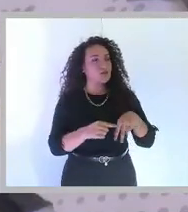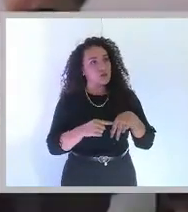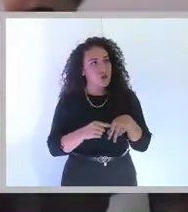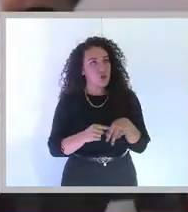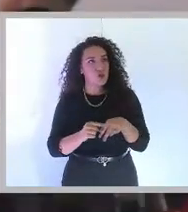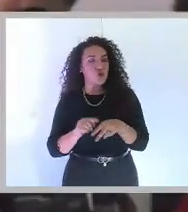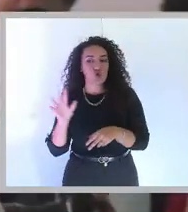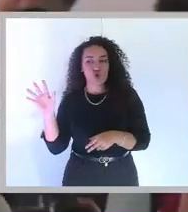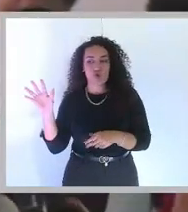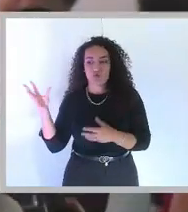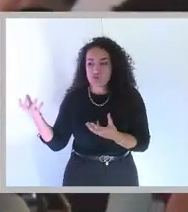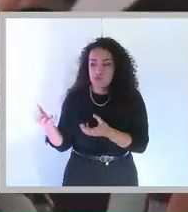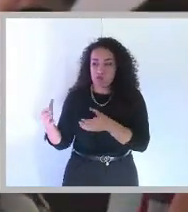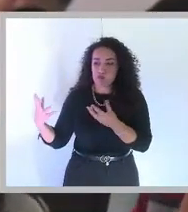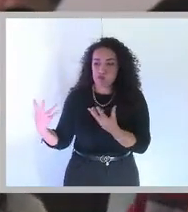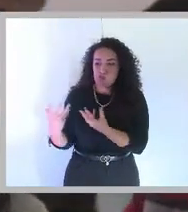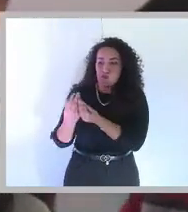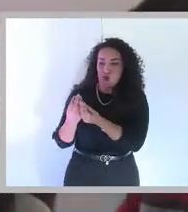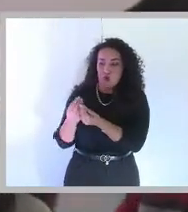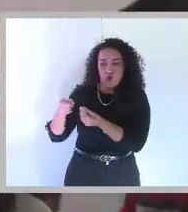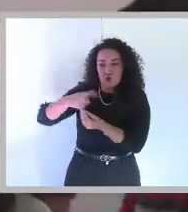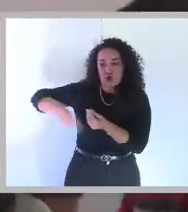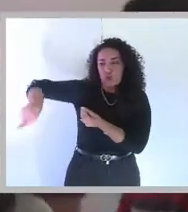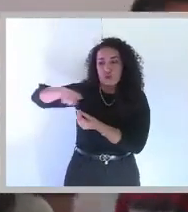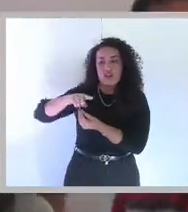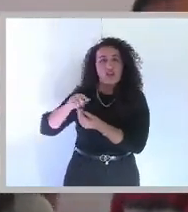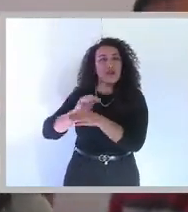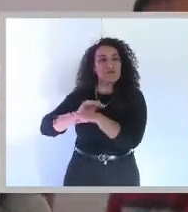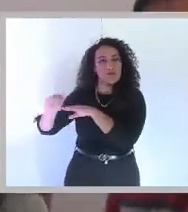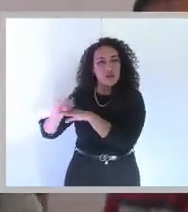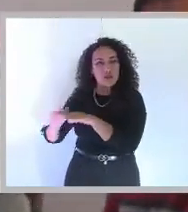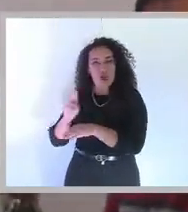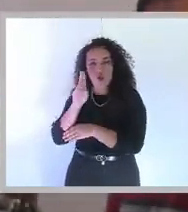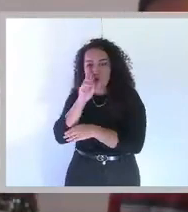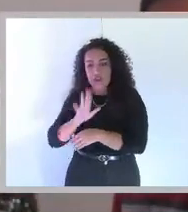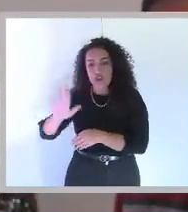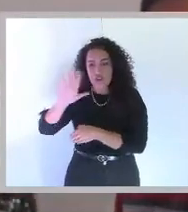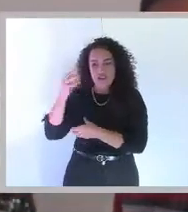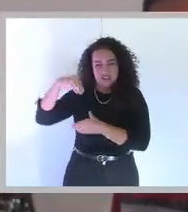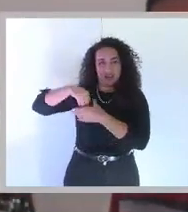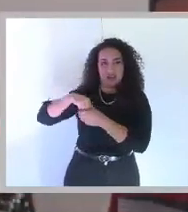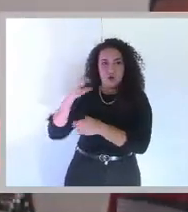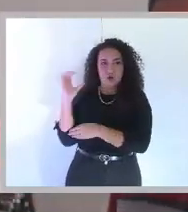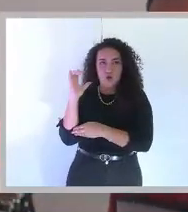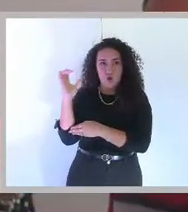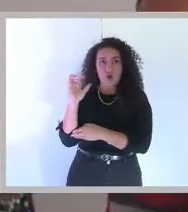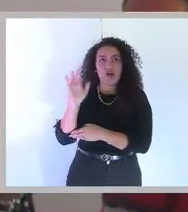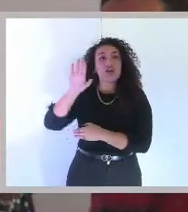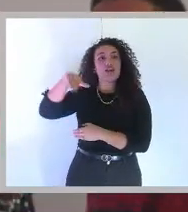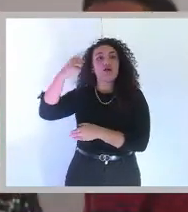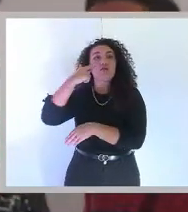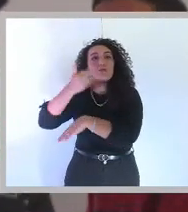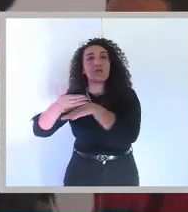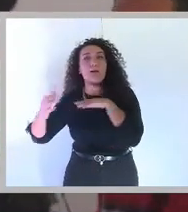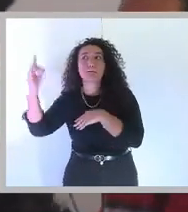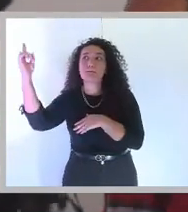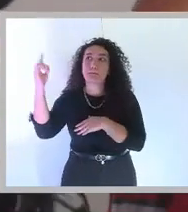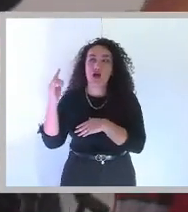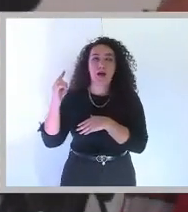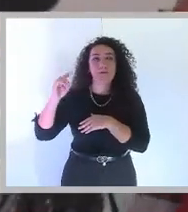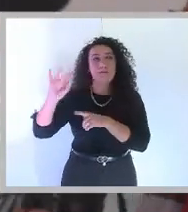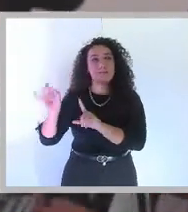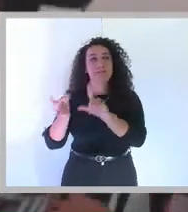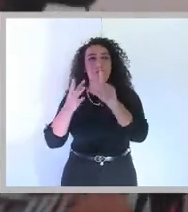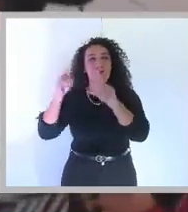nuestros invitados nacionales también y conectamos al profesor Chomsky. Entonces, ¿ya lo